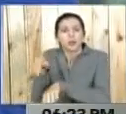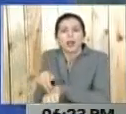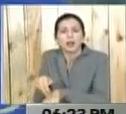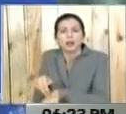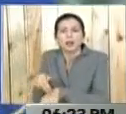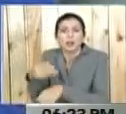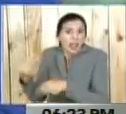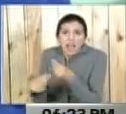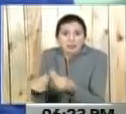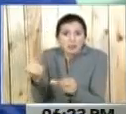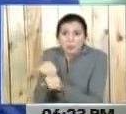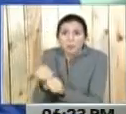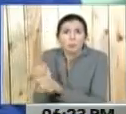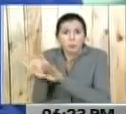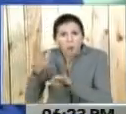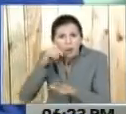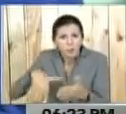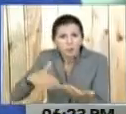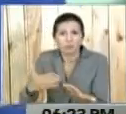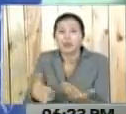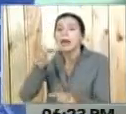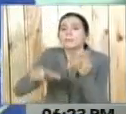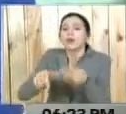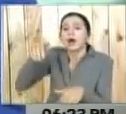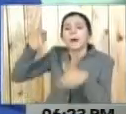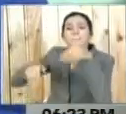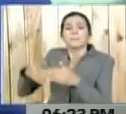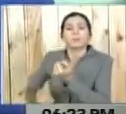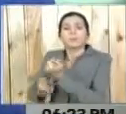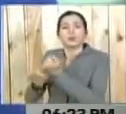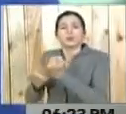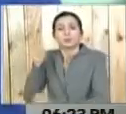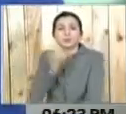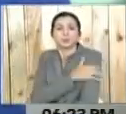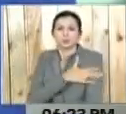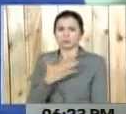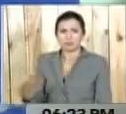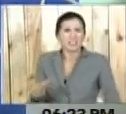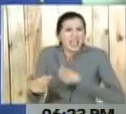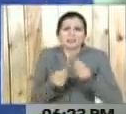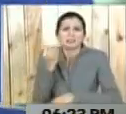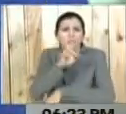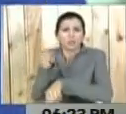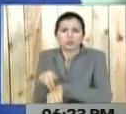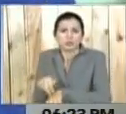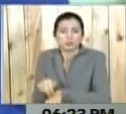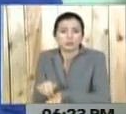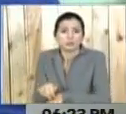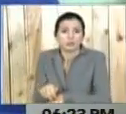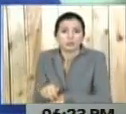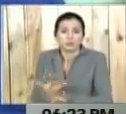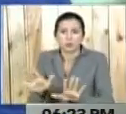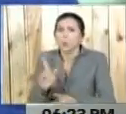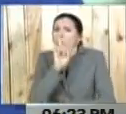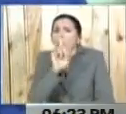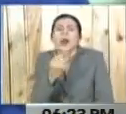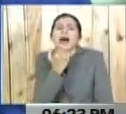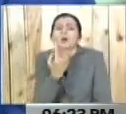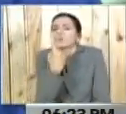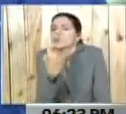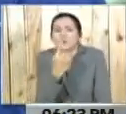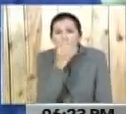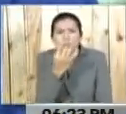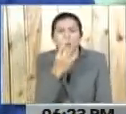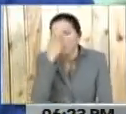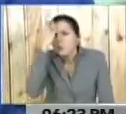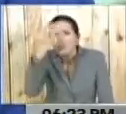que votaron y apoyaron porque por su victoria el 6 de diciembre. ¿Qué ha hecho? Una sola cosa, no 10, no 20. Una sola cosa que haya hecho precisamente